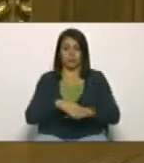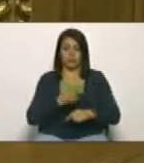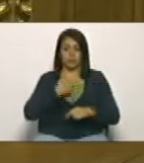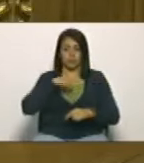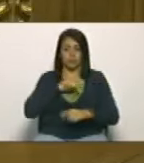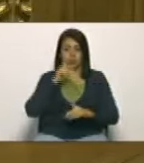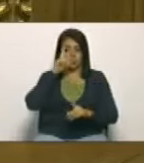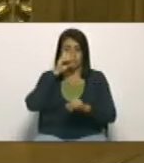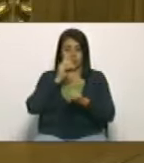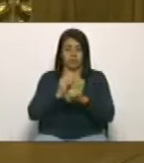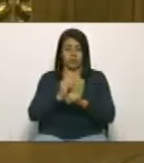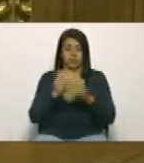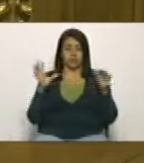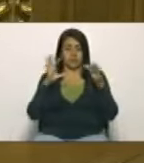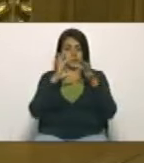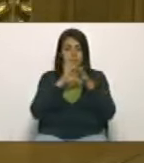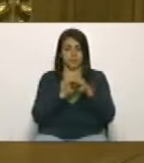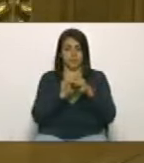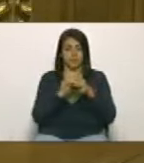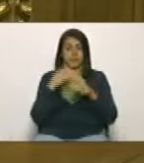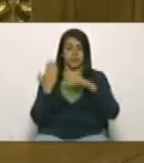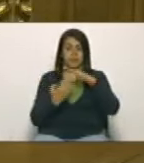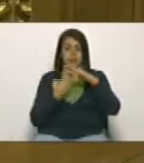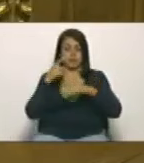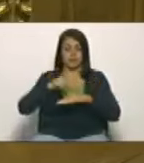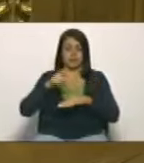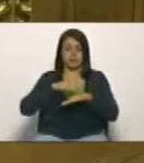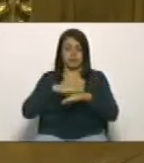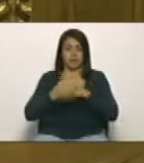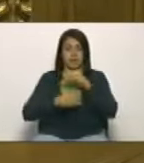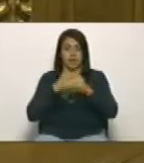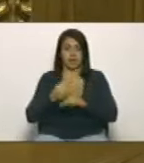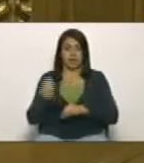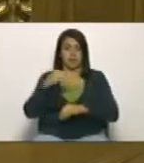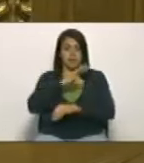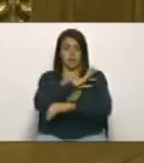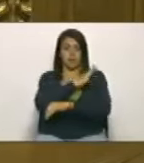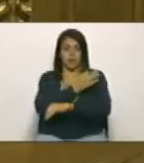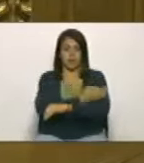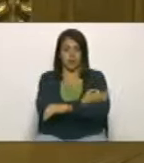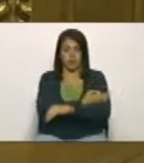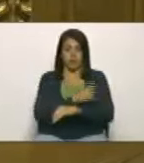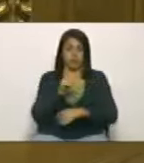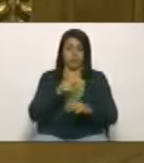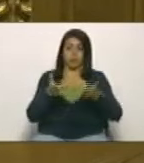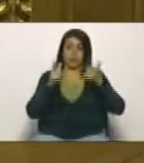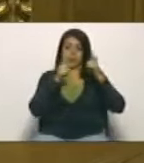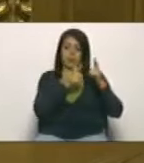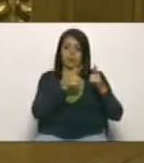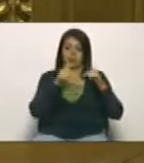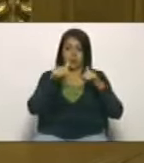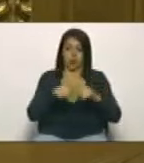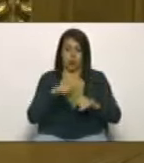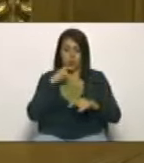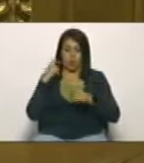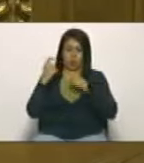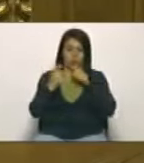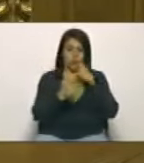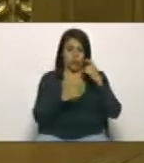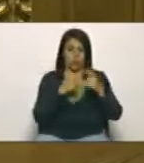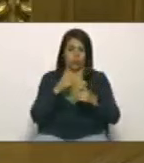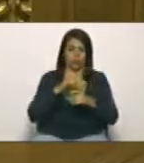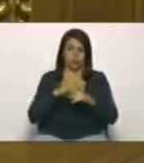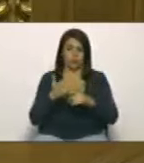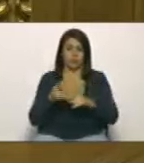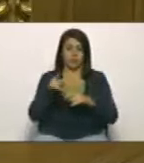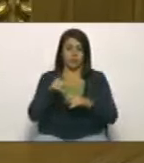Nuestro objetivo será consolidar estas bases necesarias y hacerlas más fuertes. No permitamos que hoy,